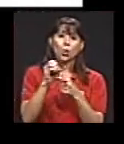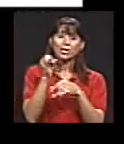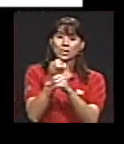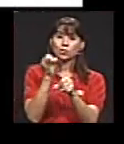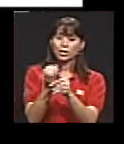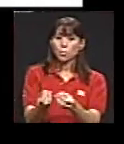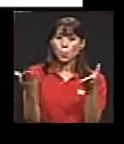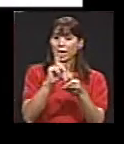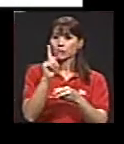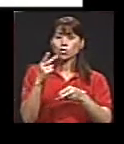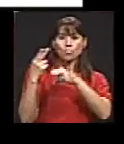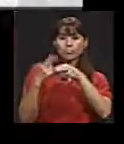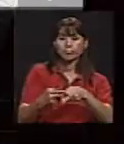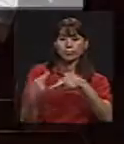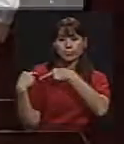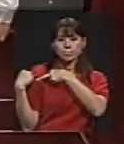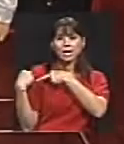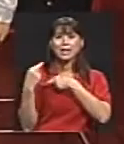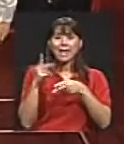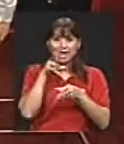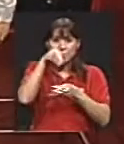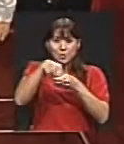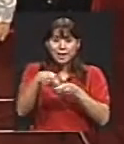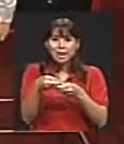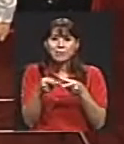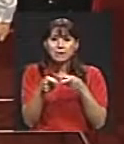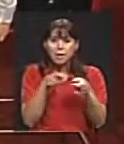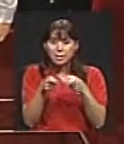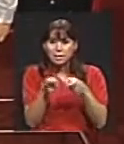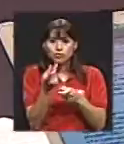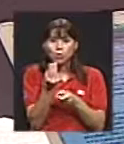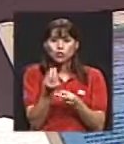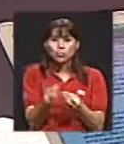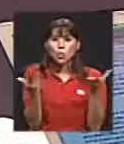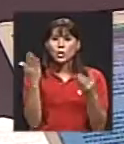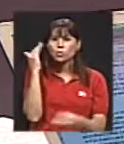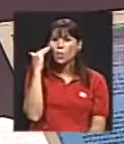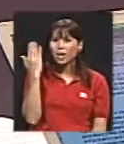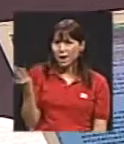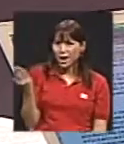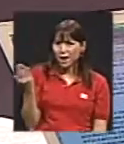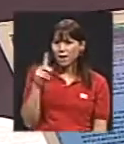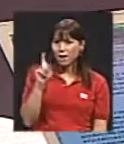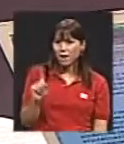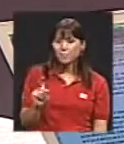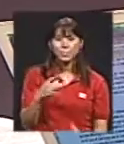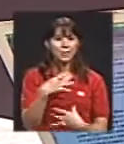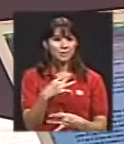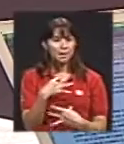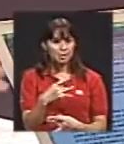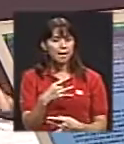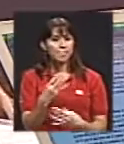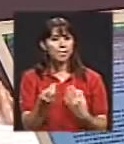impliquen administración o custodia de recursos públicos porque es interesante es interesante como